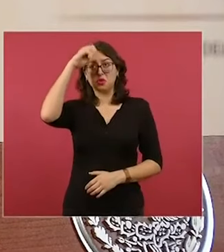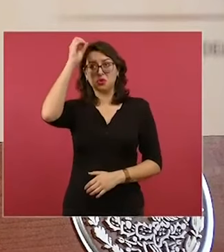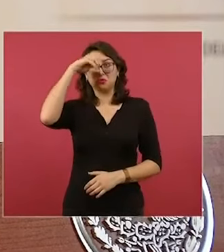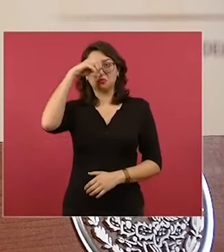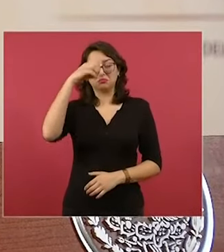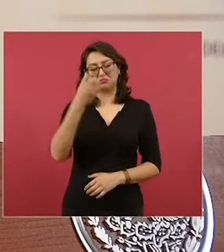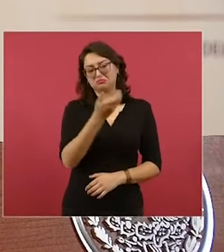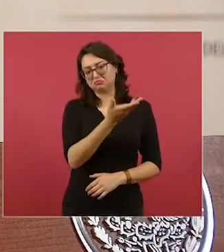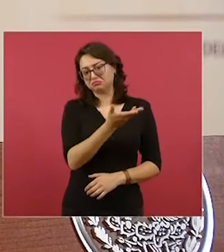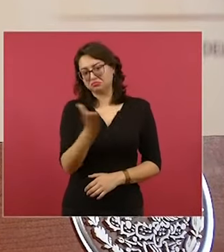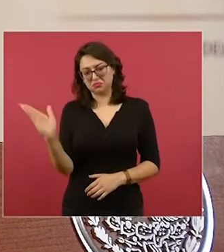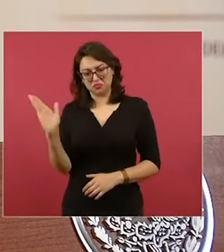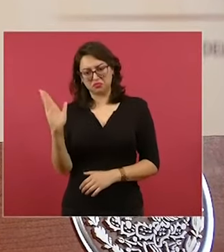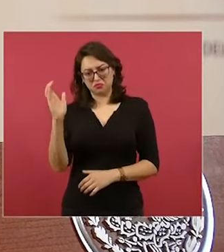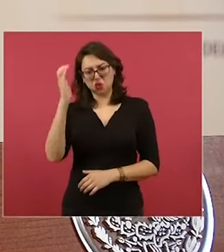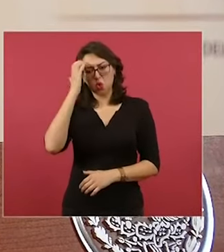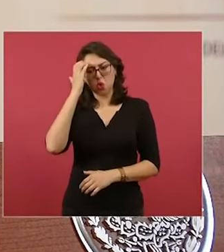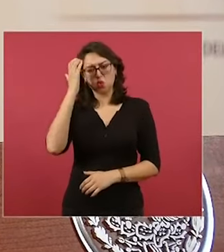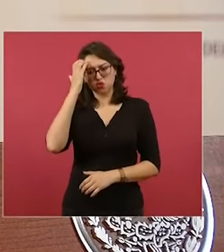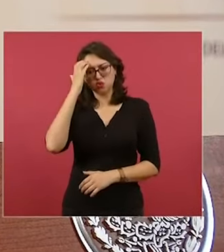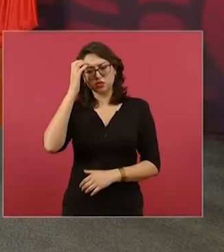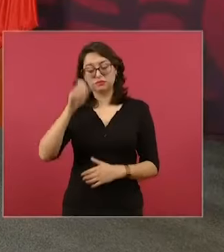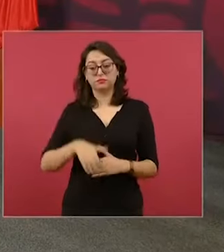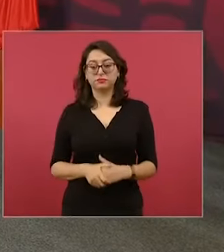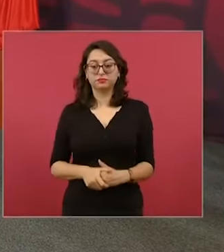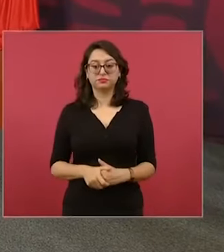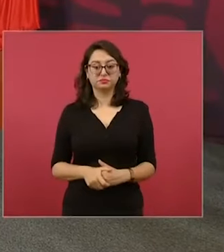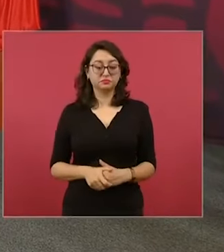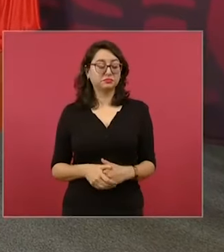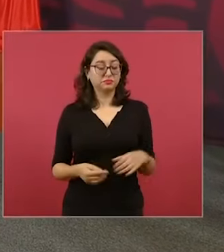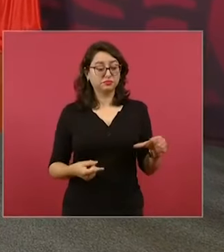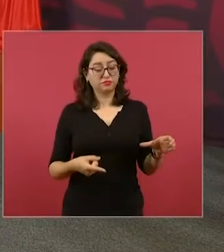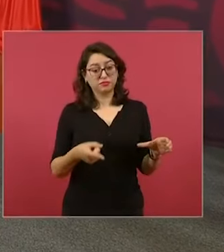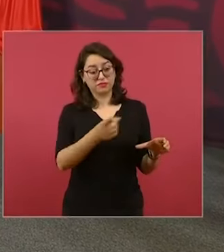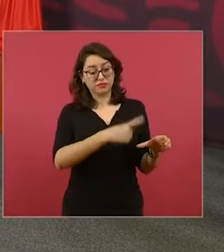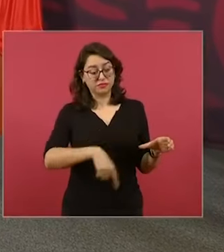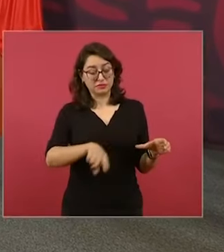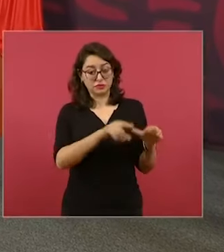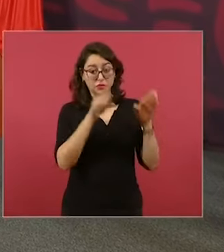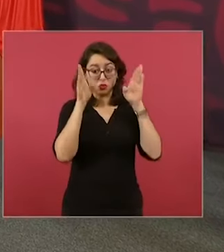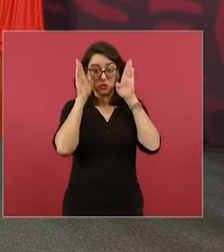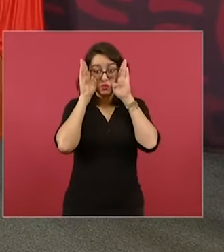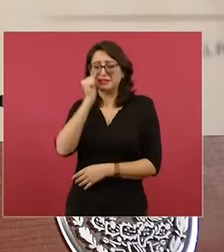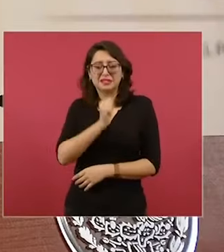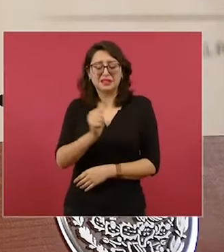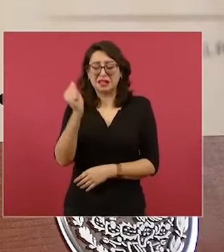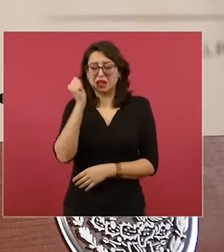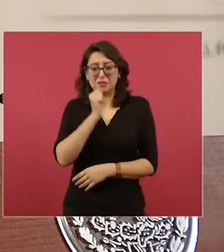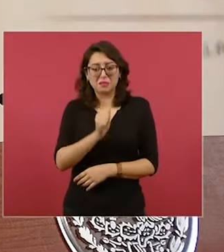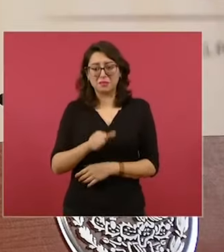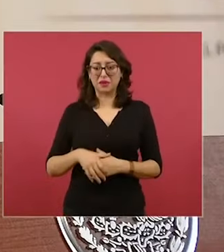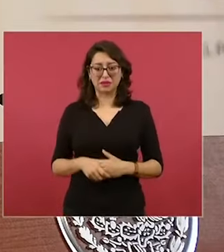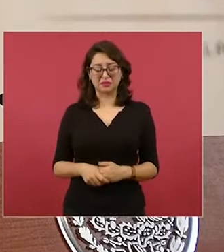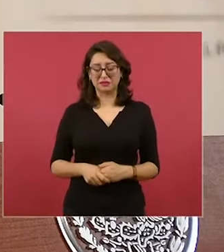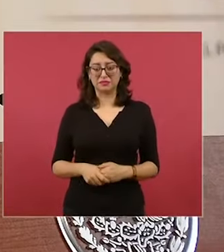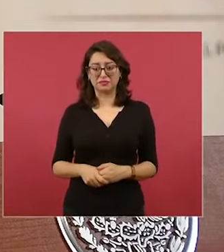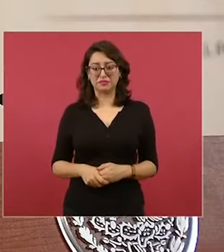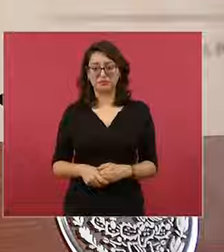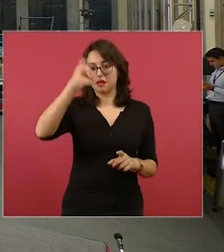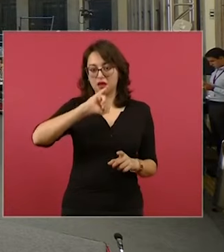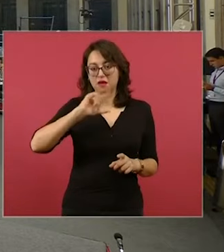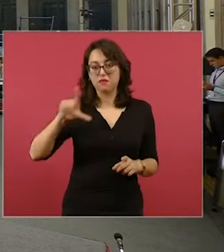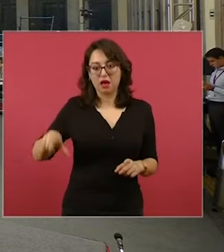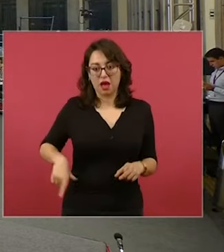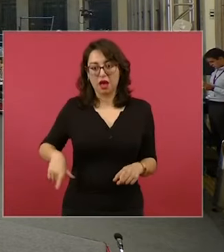la señora Xóchitl Gálvez. O responde uno a uno los cuestionamientos del presidente Andrés Manuel López